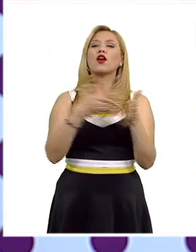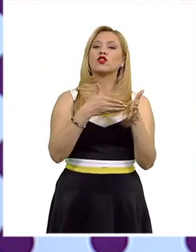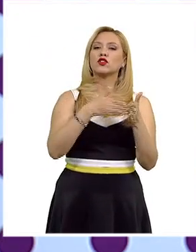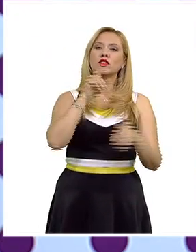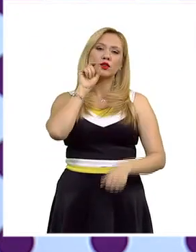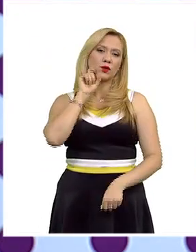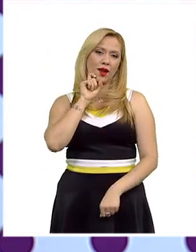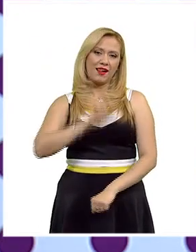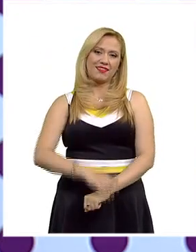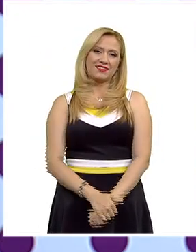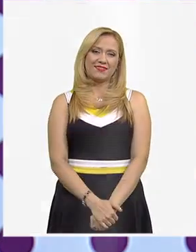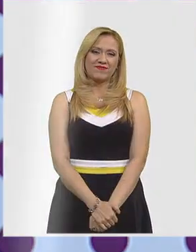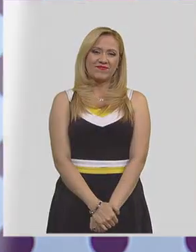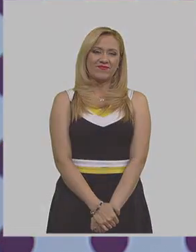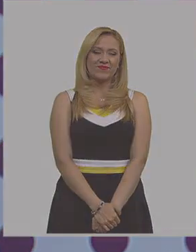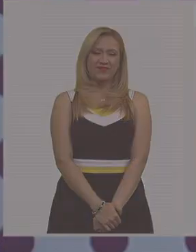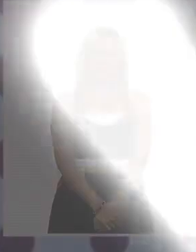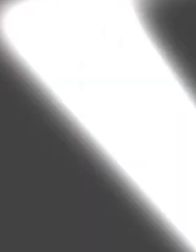sexual.